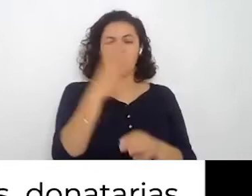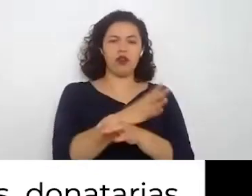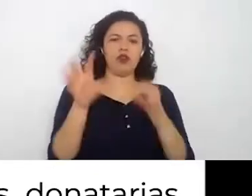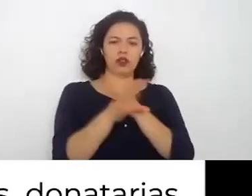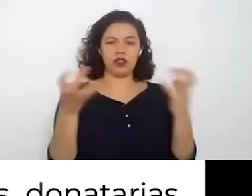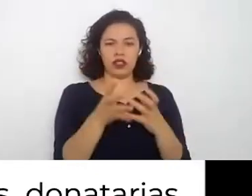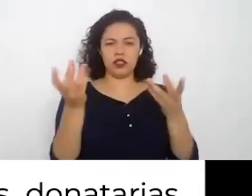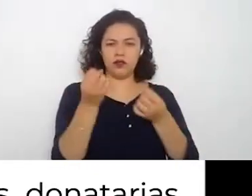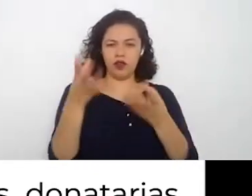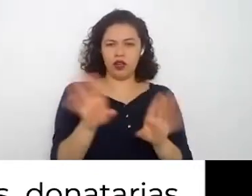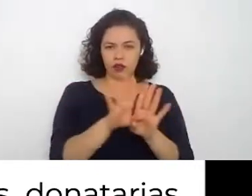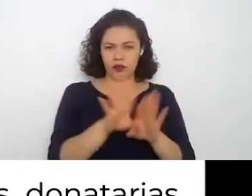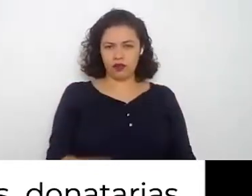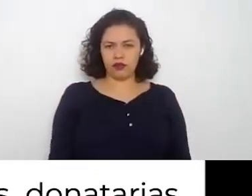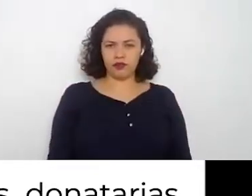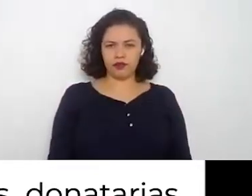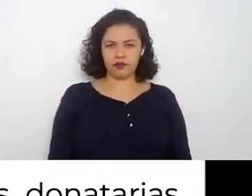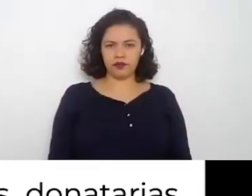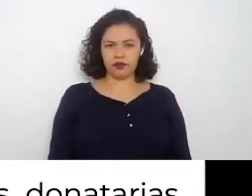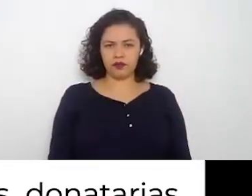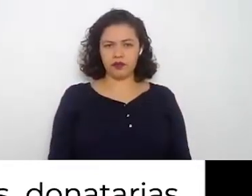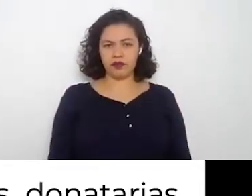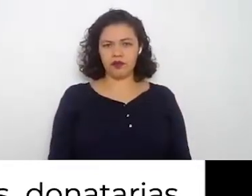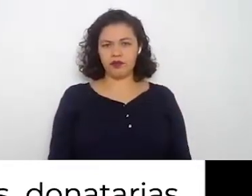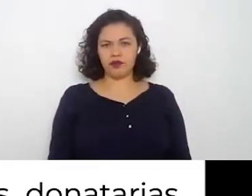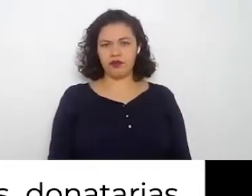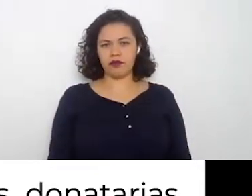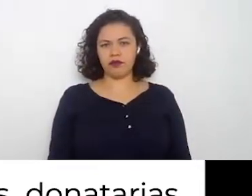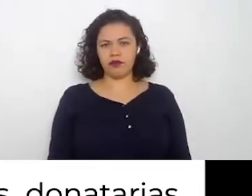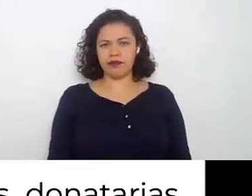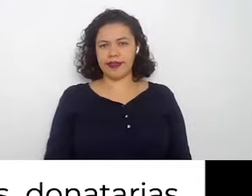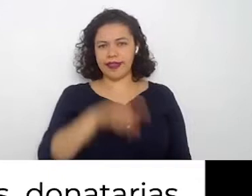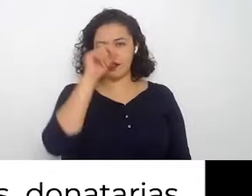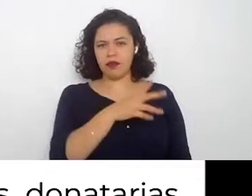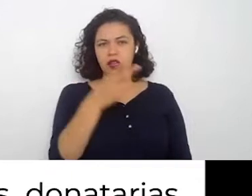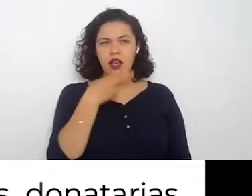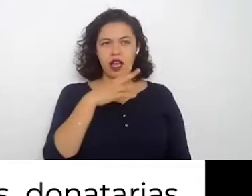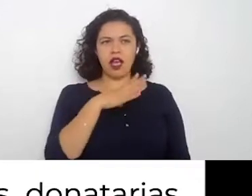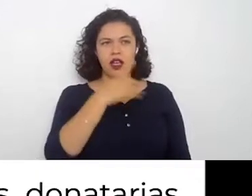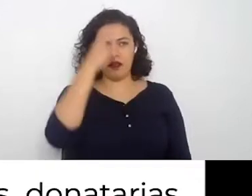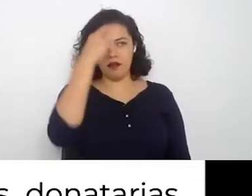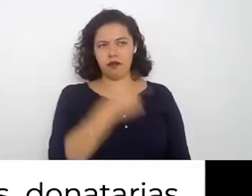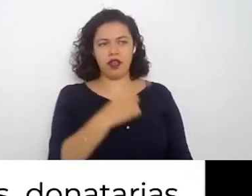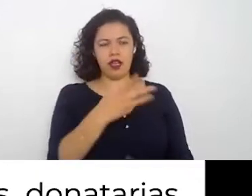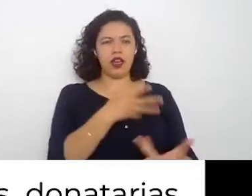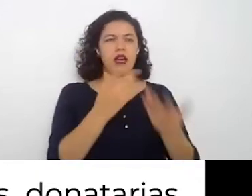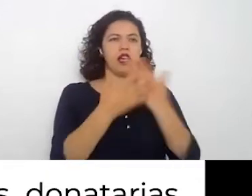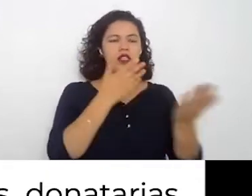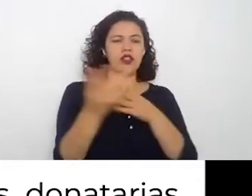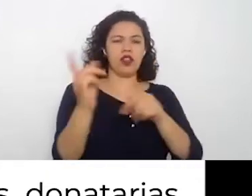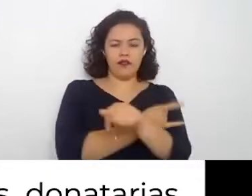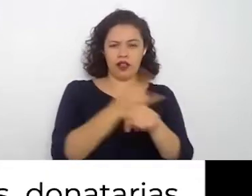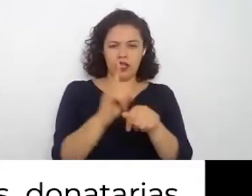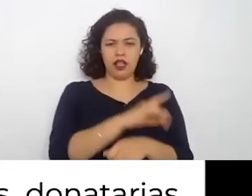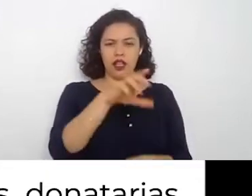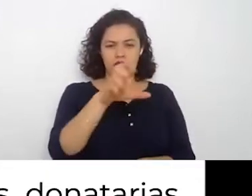entrega. Y nos habla también del efecto de esas operaciones simuladas, los EDOs y los